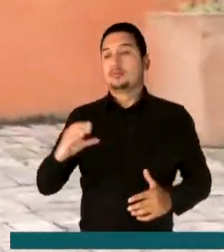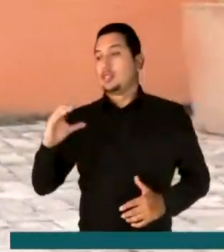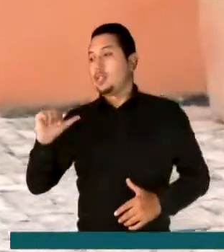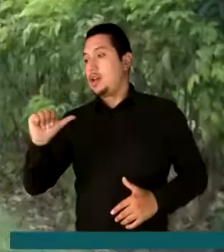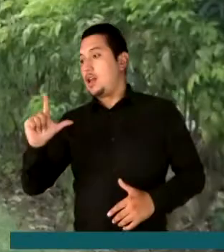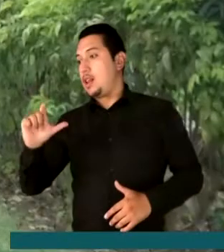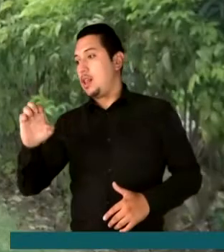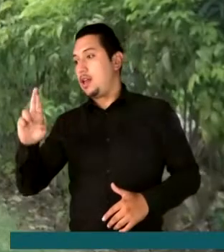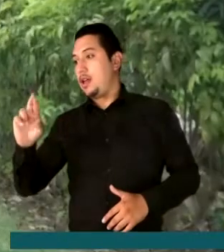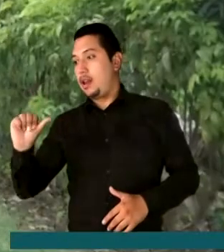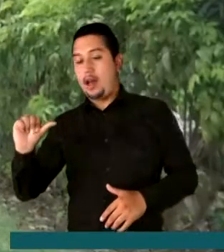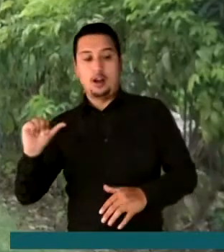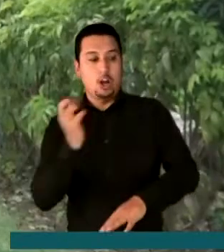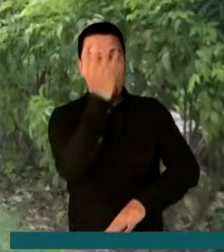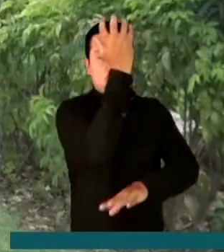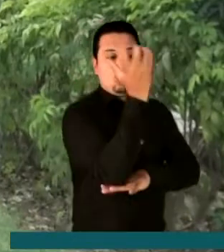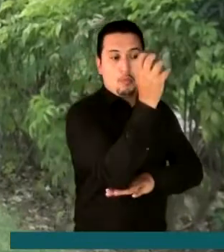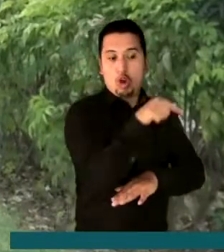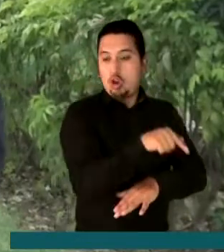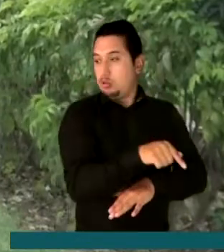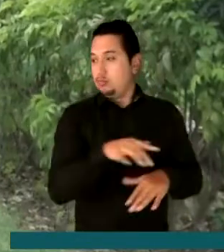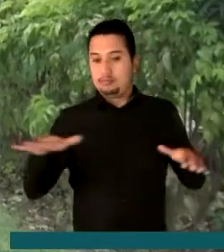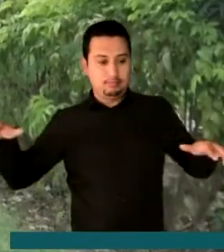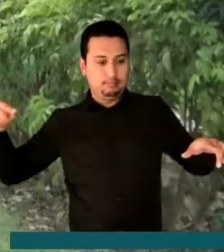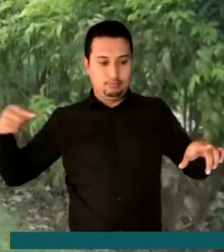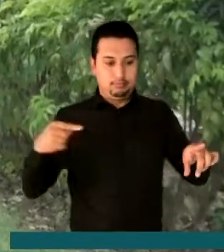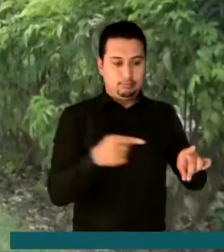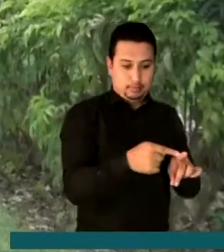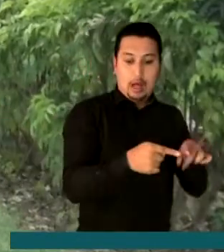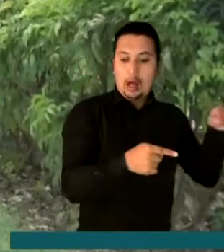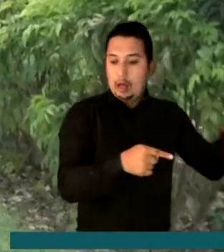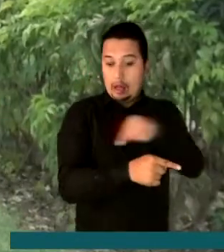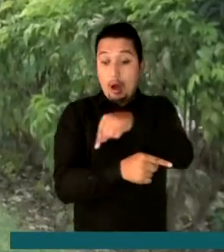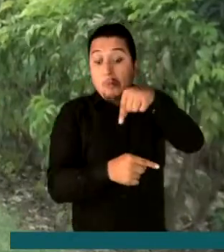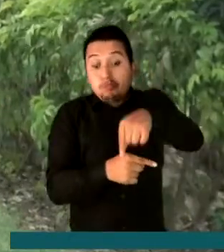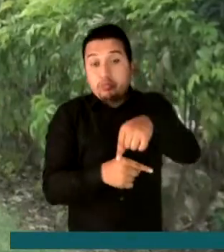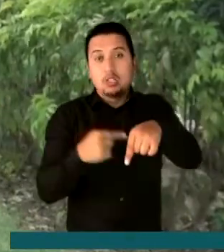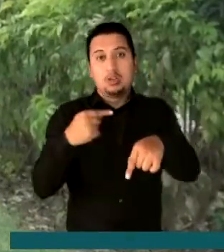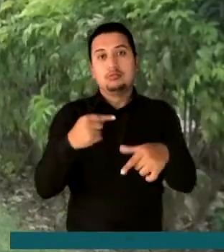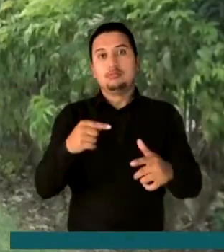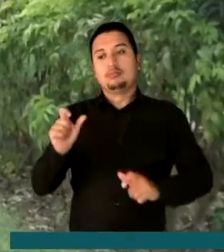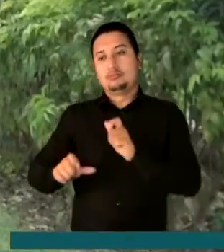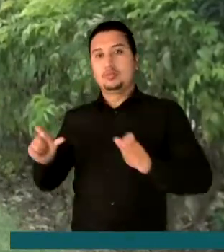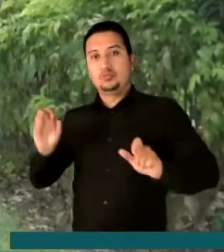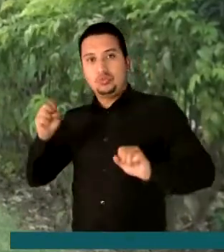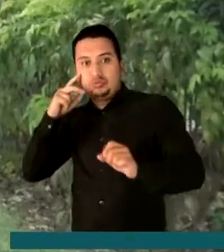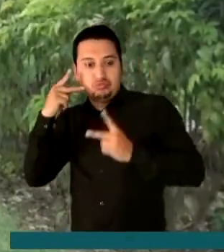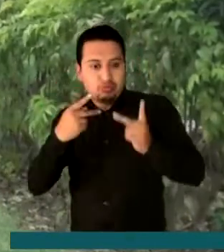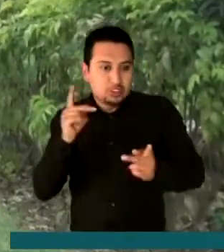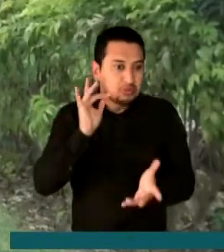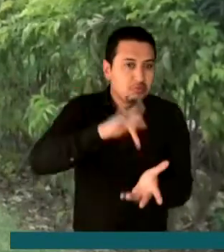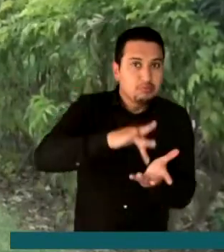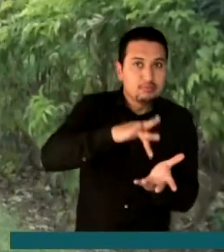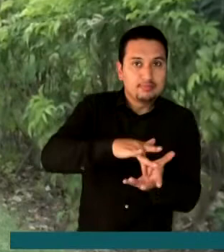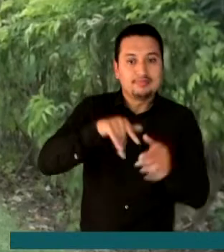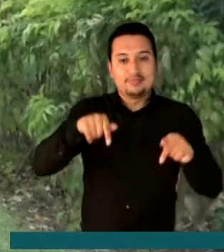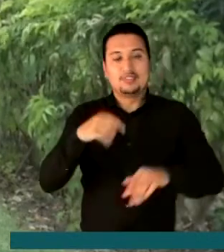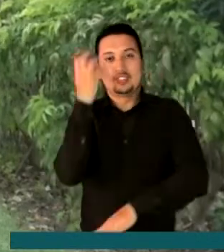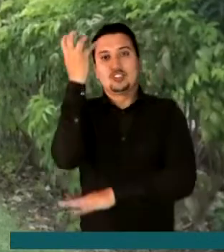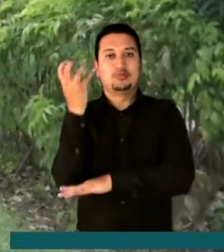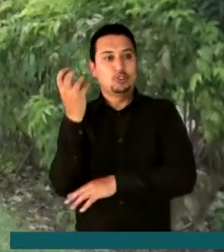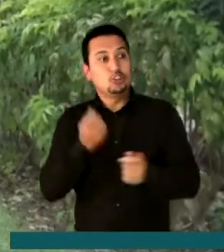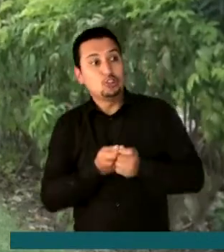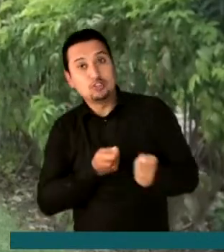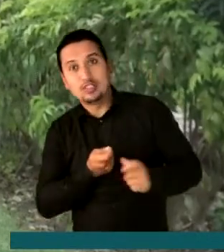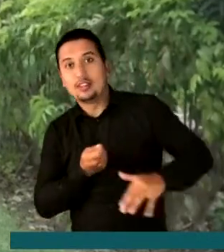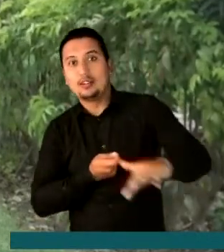Este lugar, ubicado en la vía La Calera-Sopó, está listo para recibir a miles de visitantes que son amantes de las figuras de hierro. En cercanías al